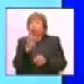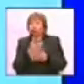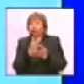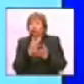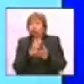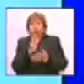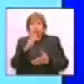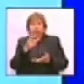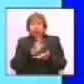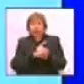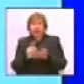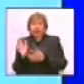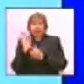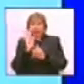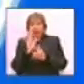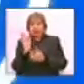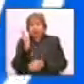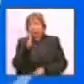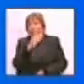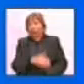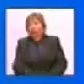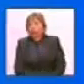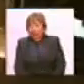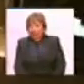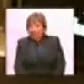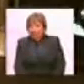actividades en la semana de representación.